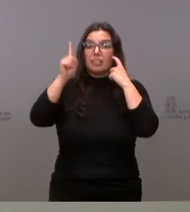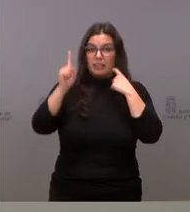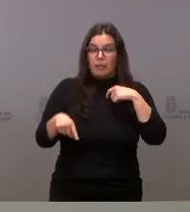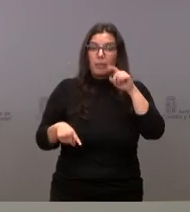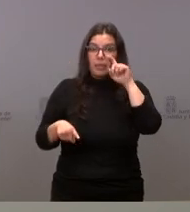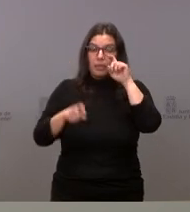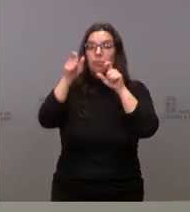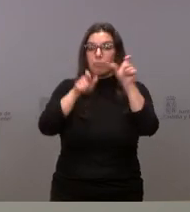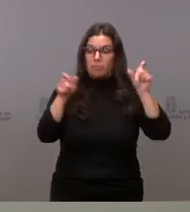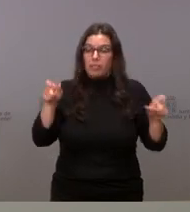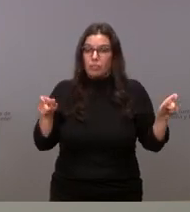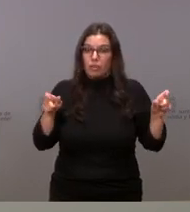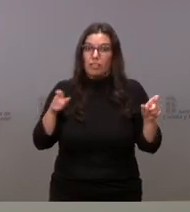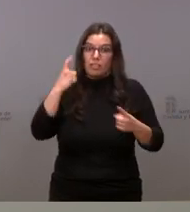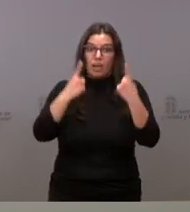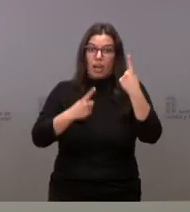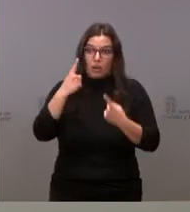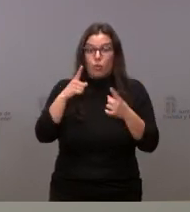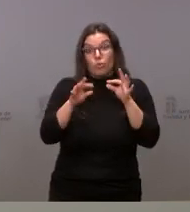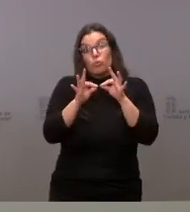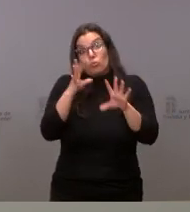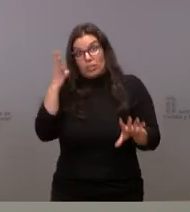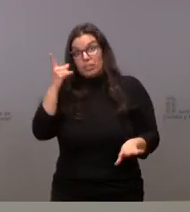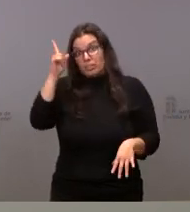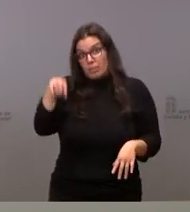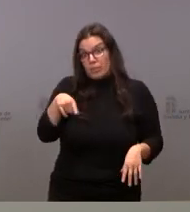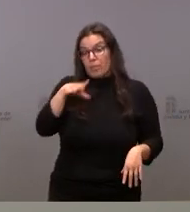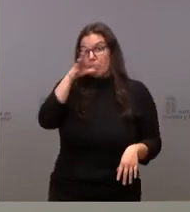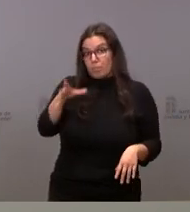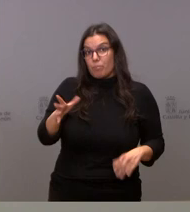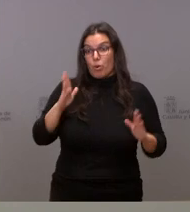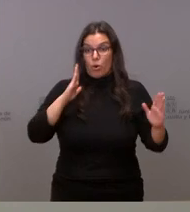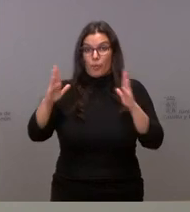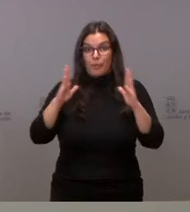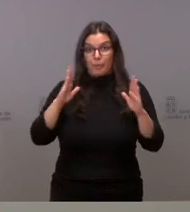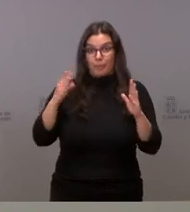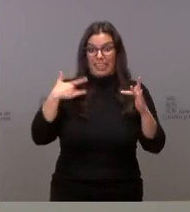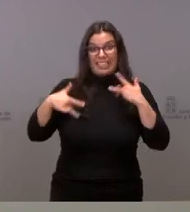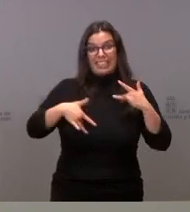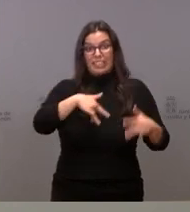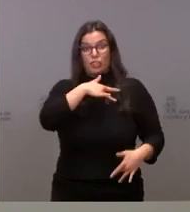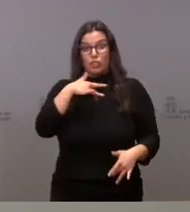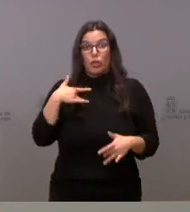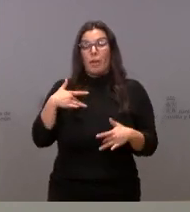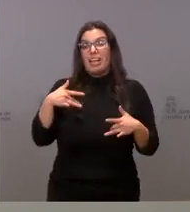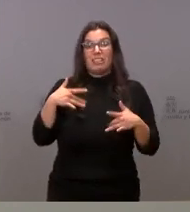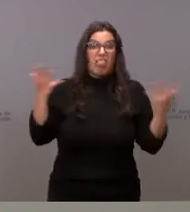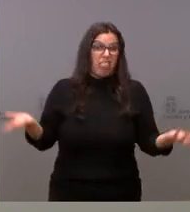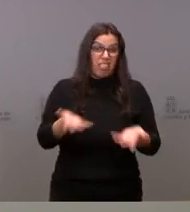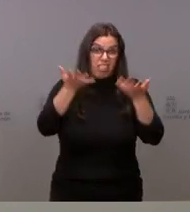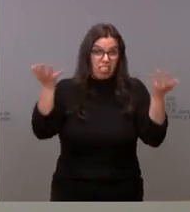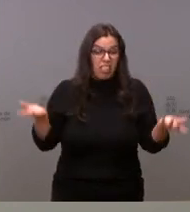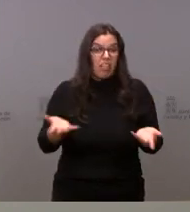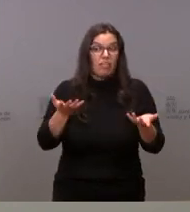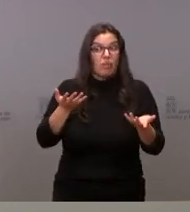afortunadamente está en gran parte de ésta los síntomas que dado micrones que no dan apenas síntomas y mucha